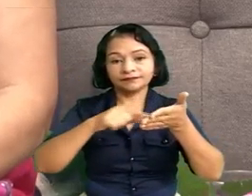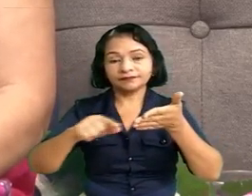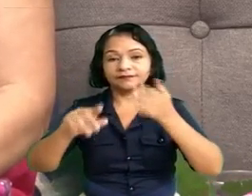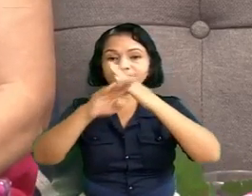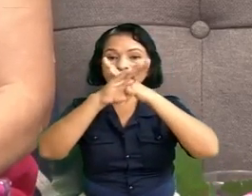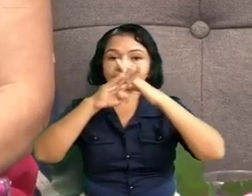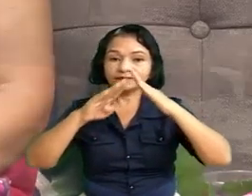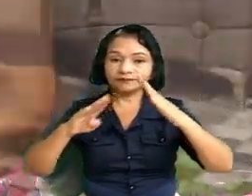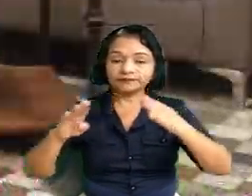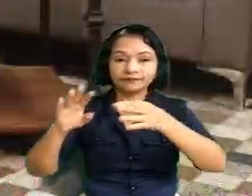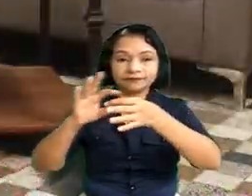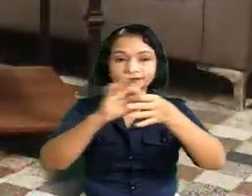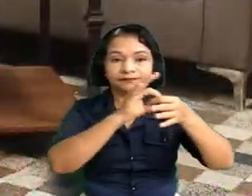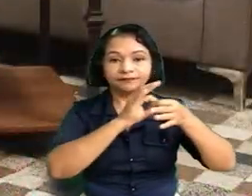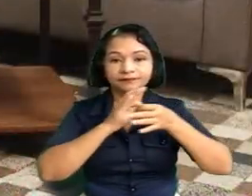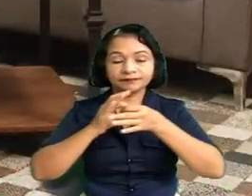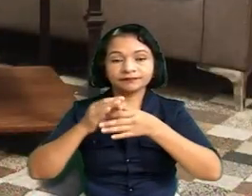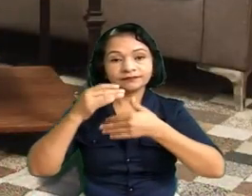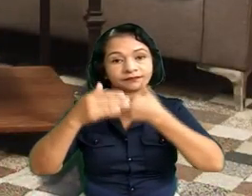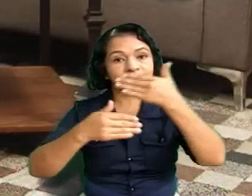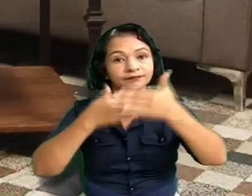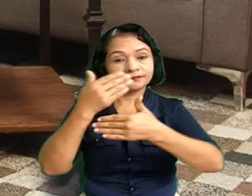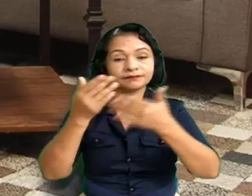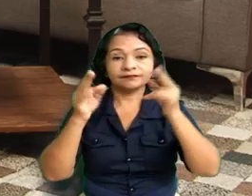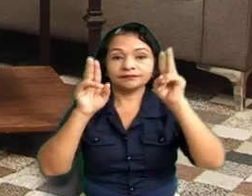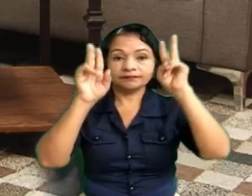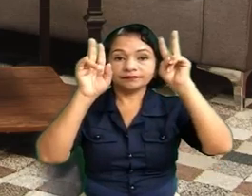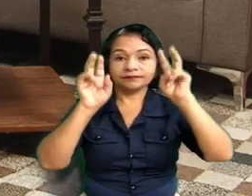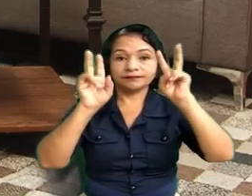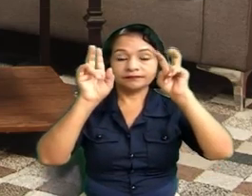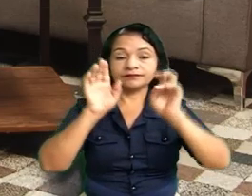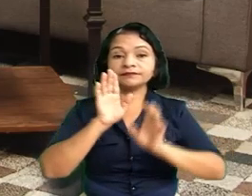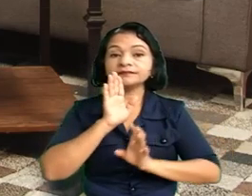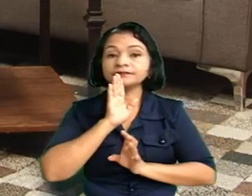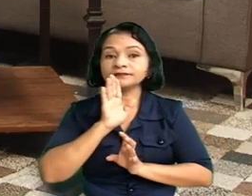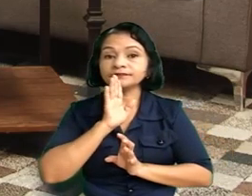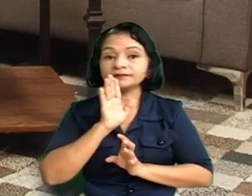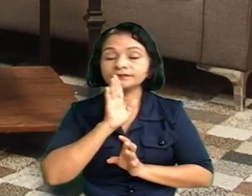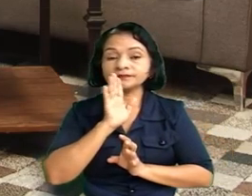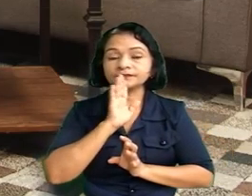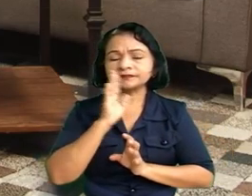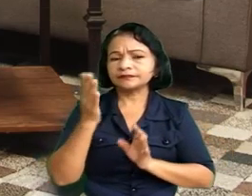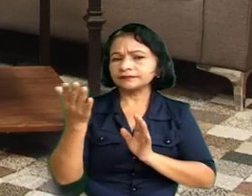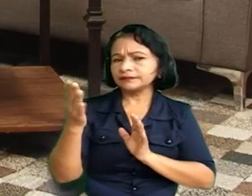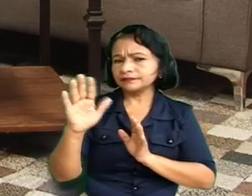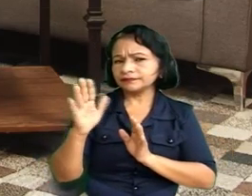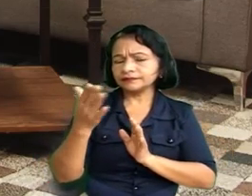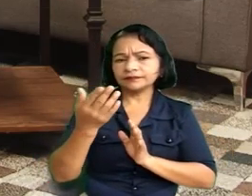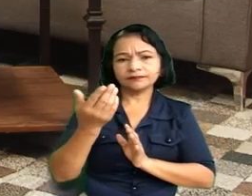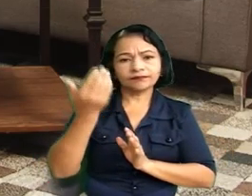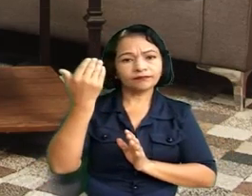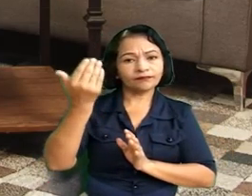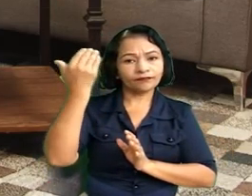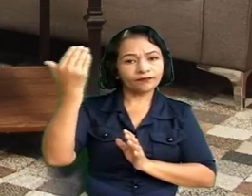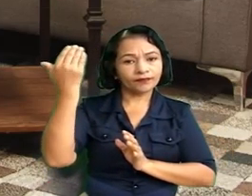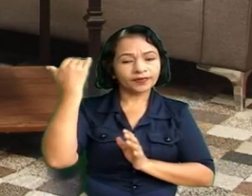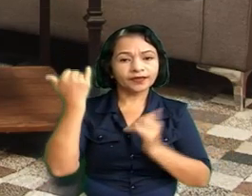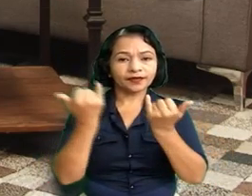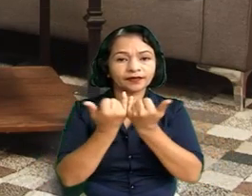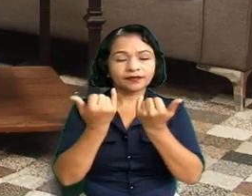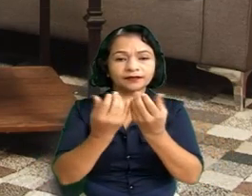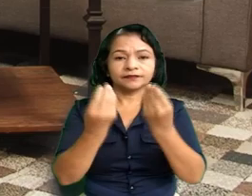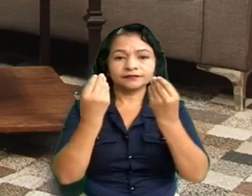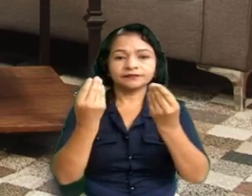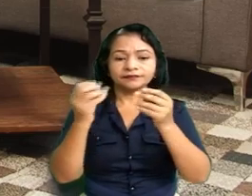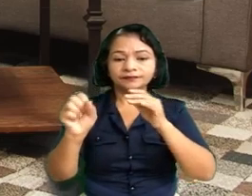y armonía. Y un proceso de conversación sobre un tema en principio pareciese histórico, pero también con profundas